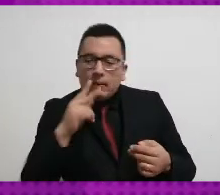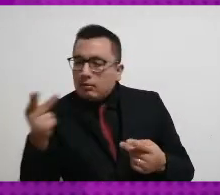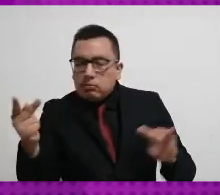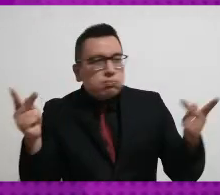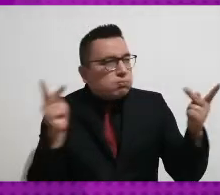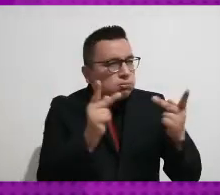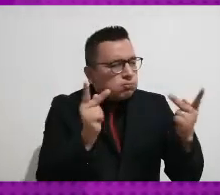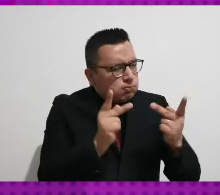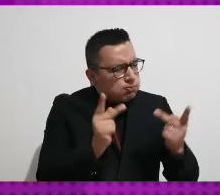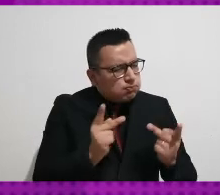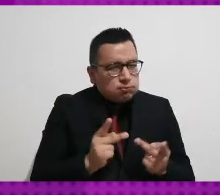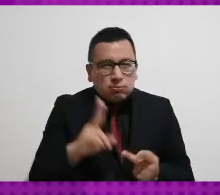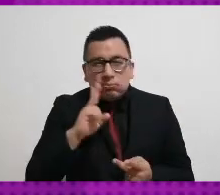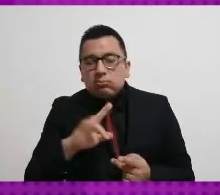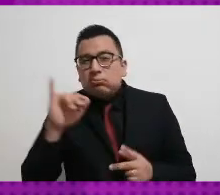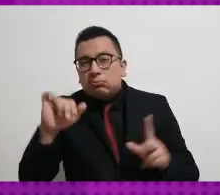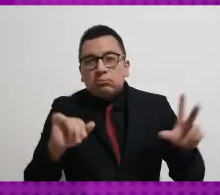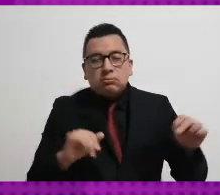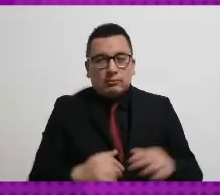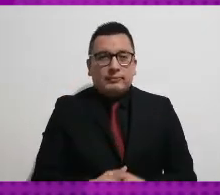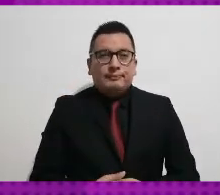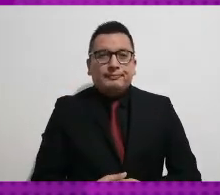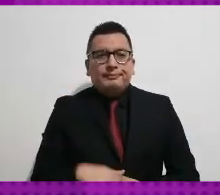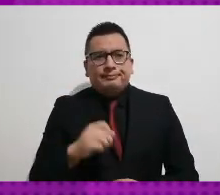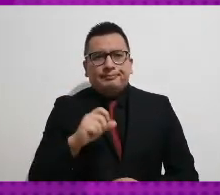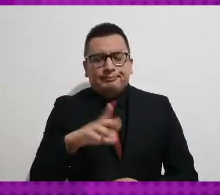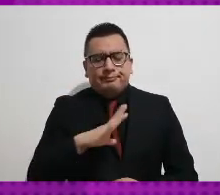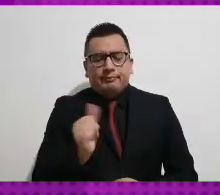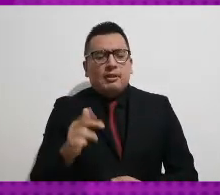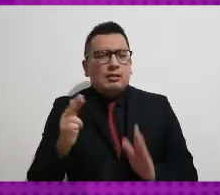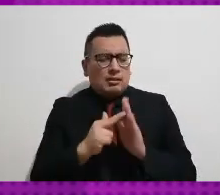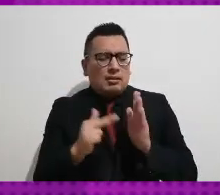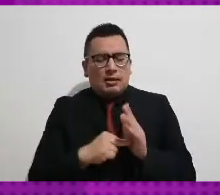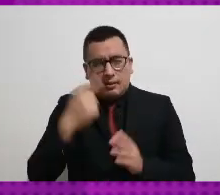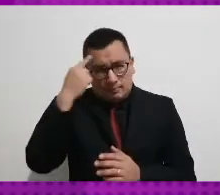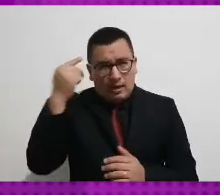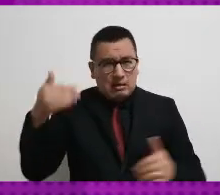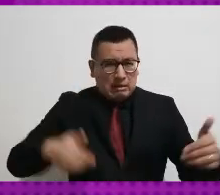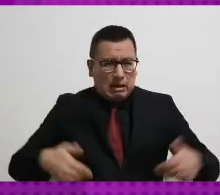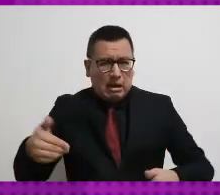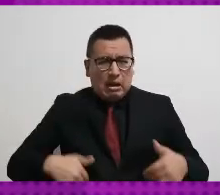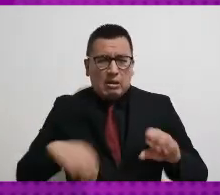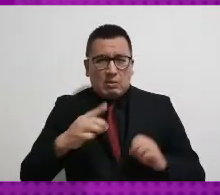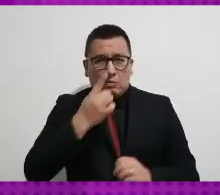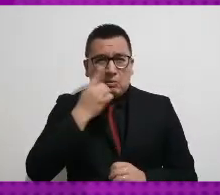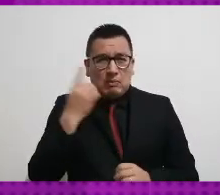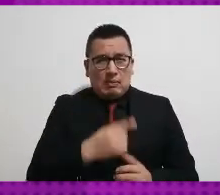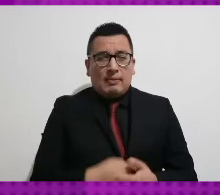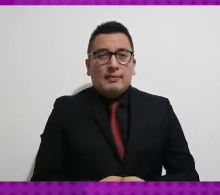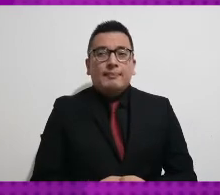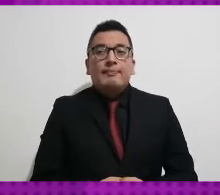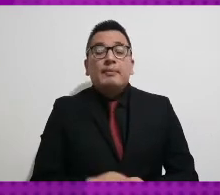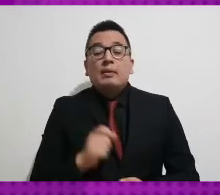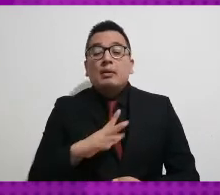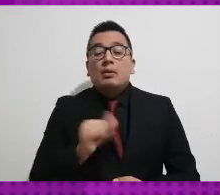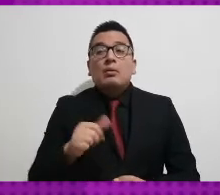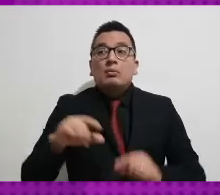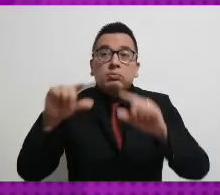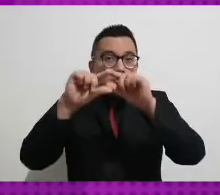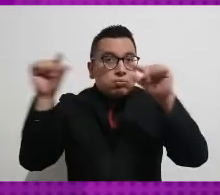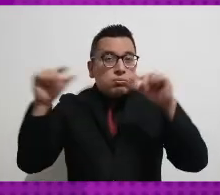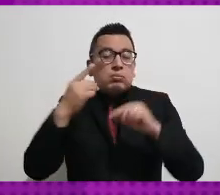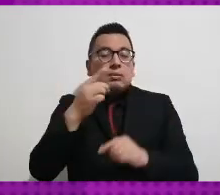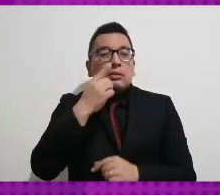otros en materia jurídica, como reglamentos para el trámite de quejas y denuncias. De igual manera, tenemos un apartado